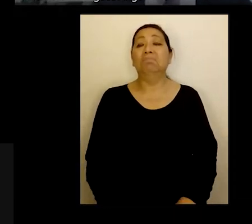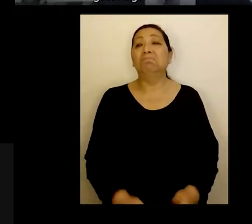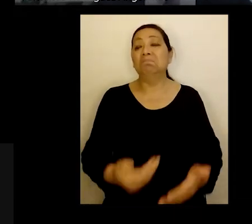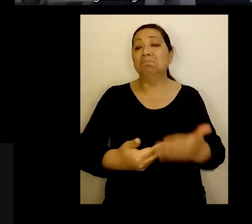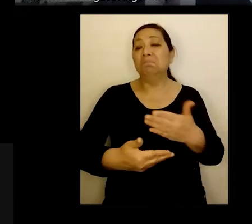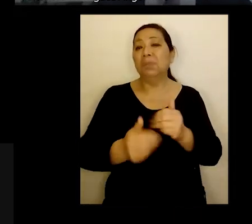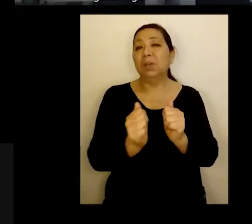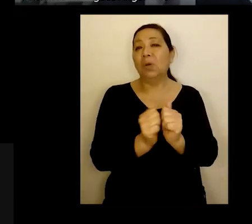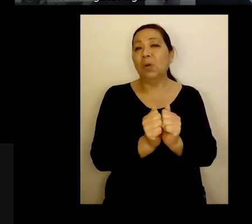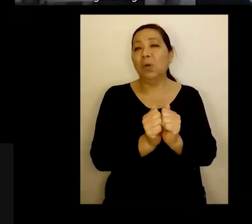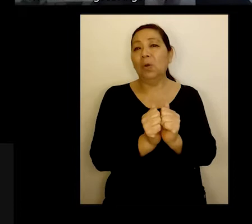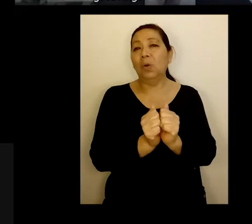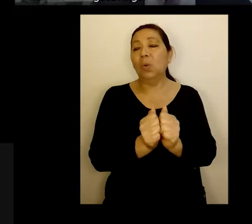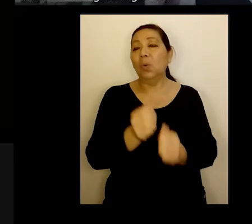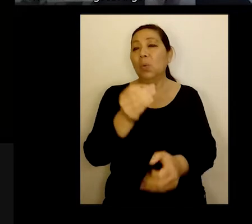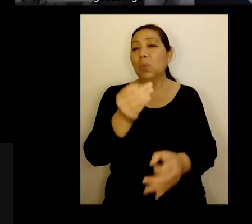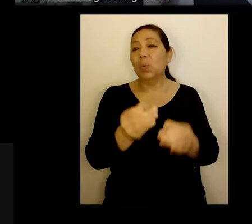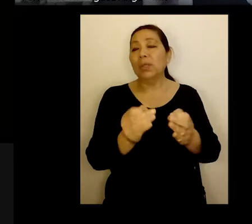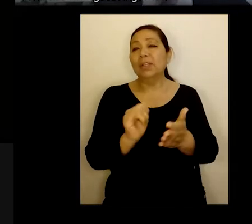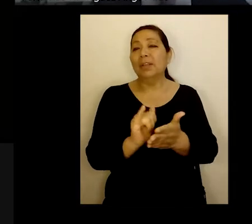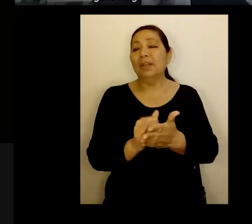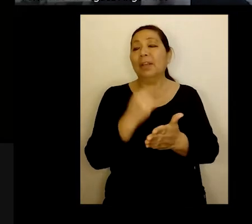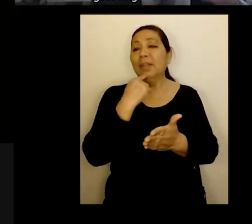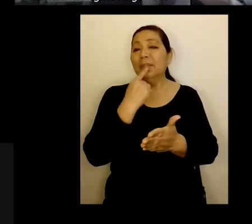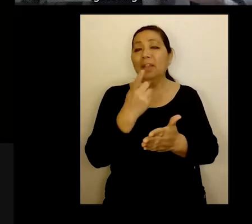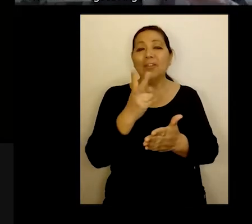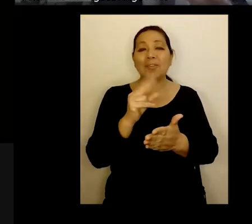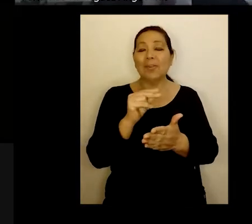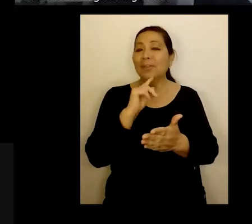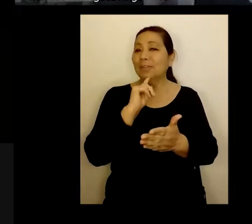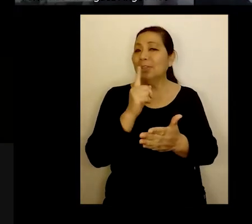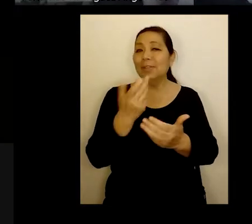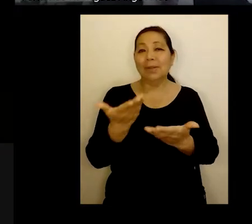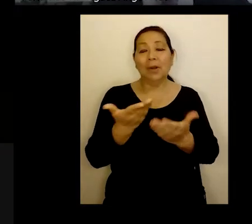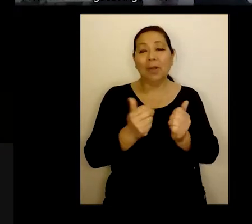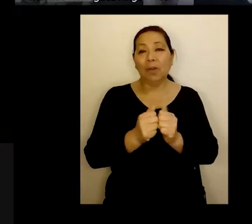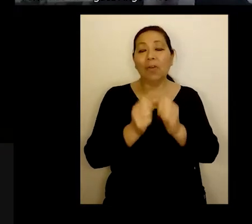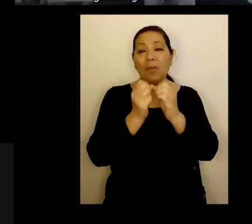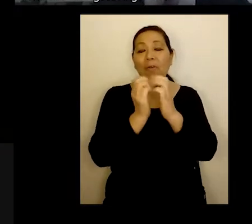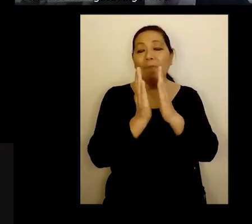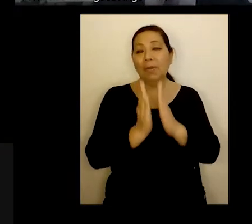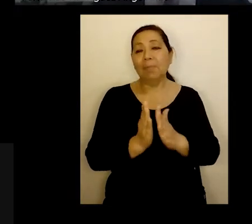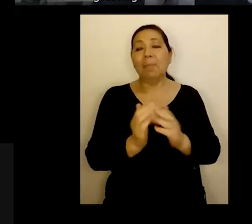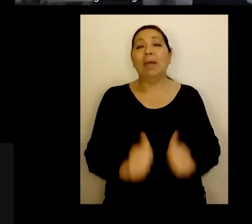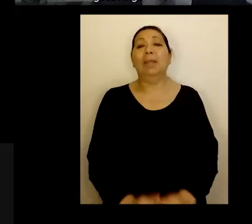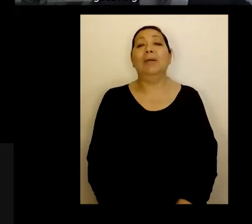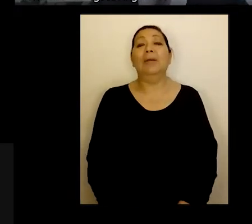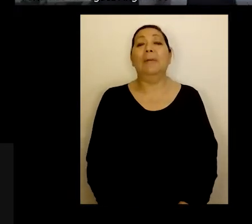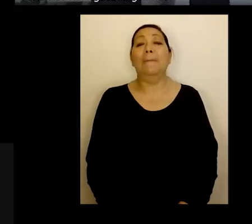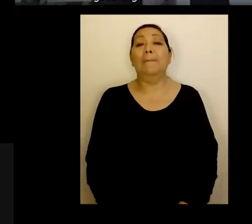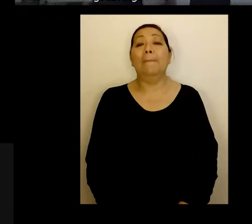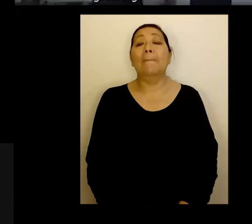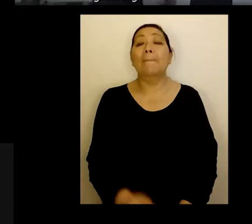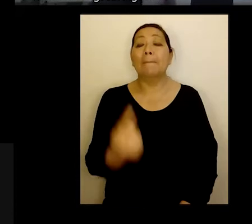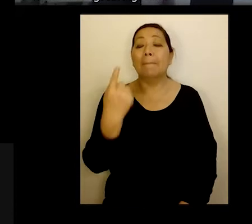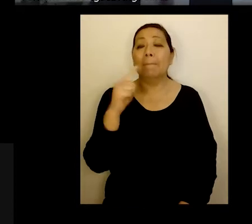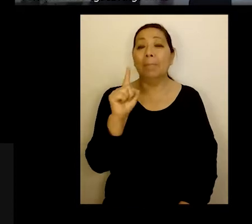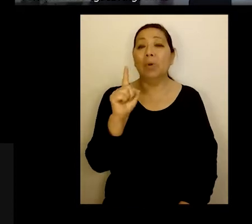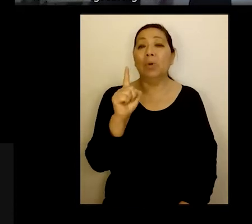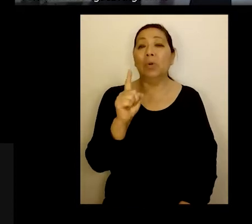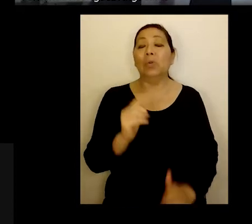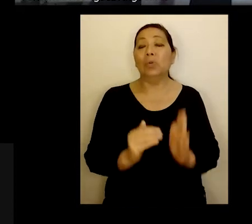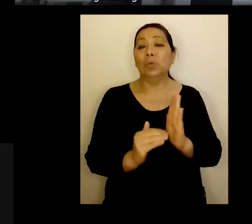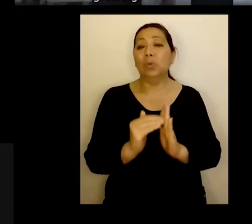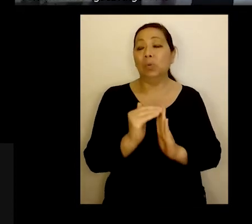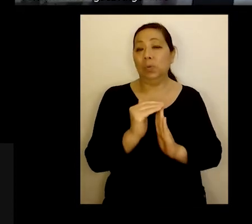viene con una sentencia que se ha declarado infundada y confirmada por, en este caso, la